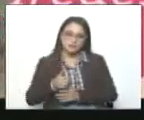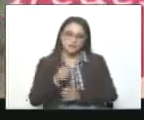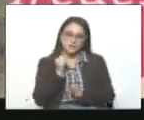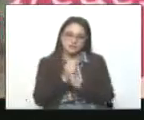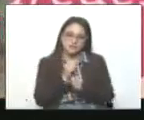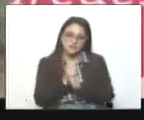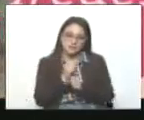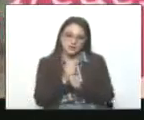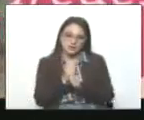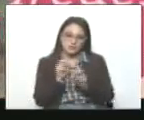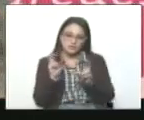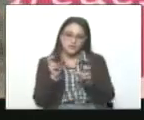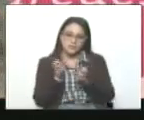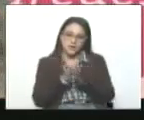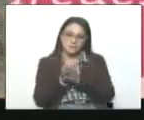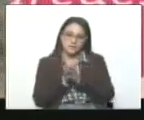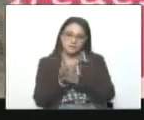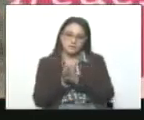trabajando el tema